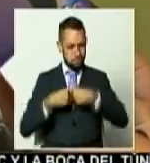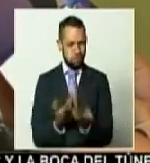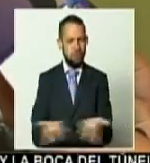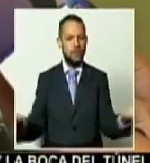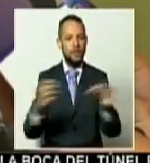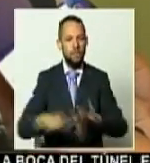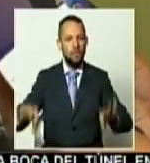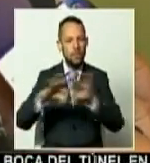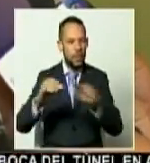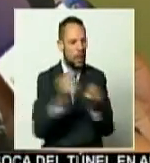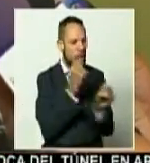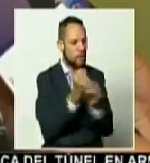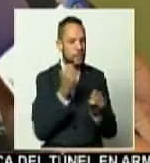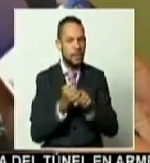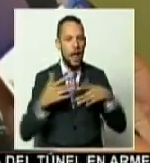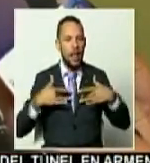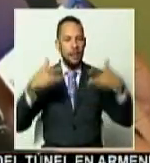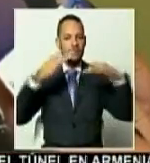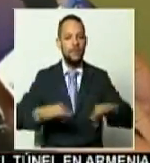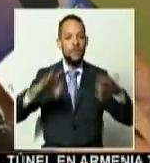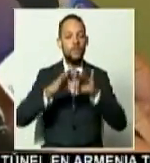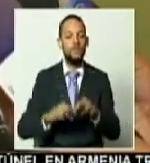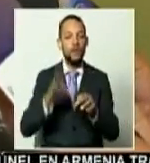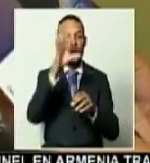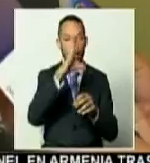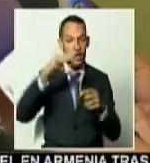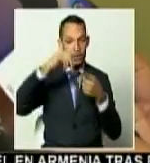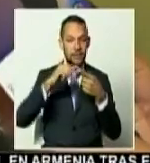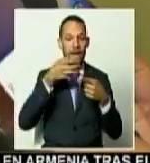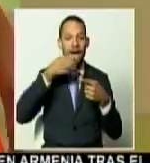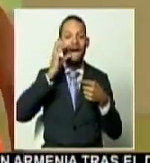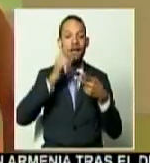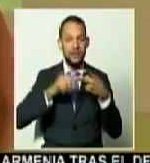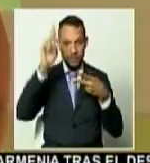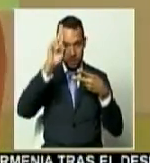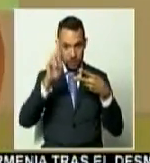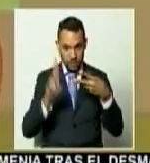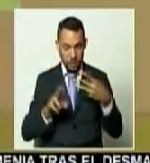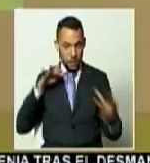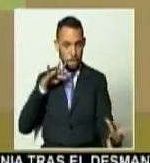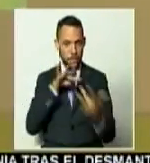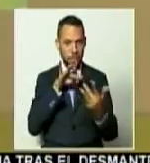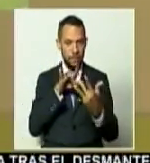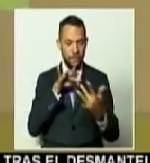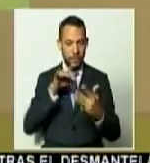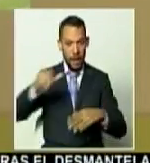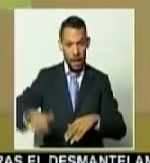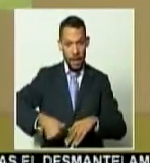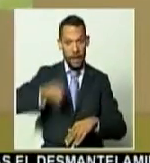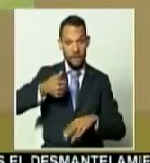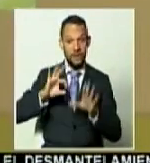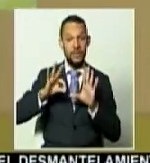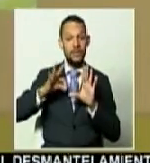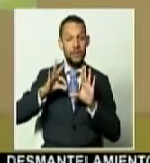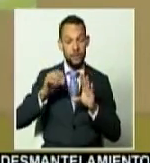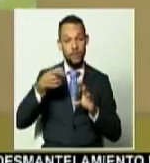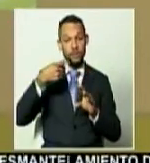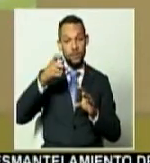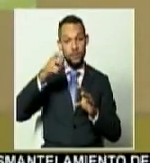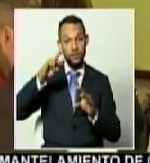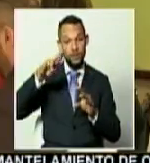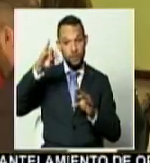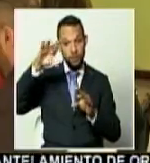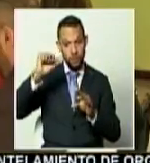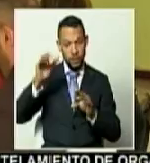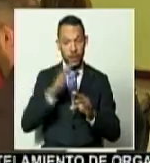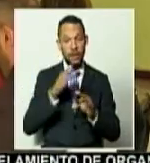con eficiencia, con transparencia, departamento de Quindío, Caldas y Risaralda. La gerente del canal regional Telecafé, Gloria Beatriz Giraldo